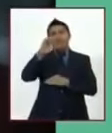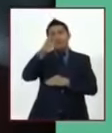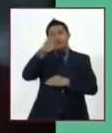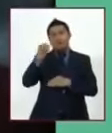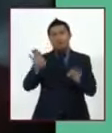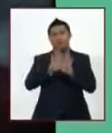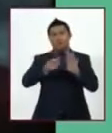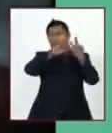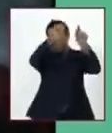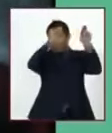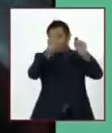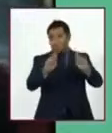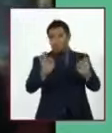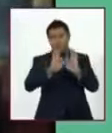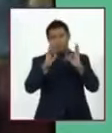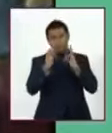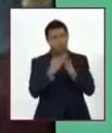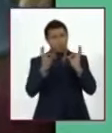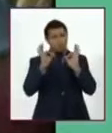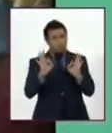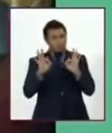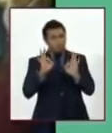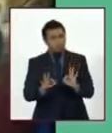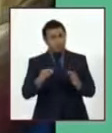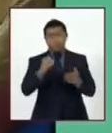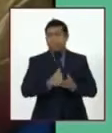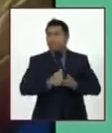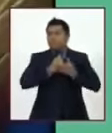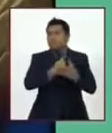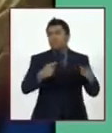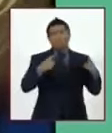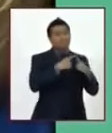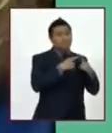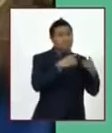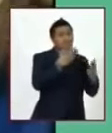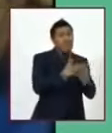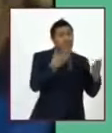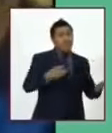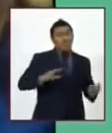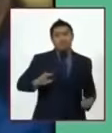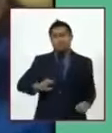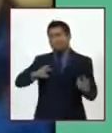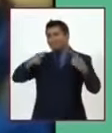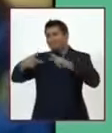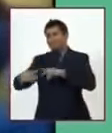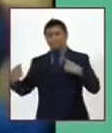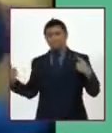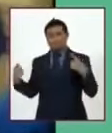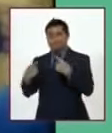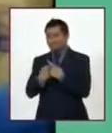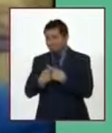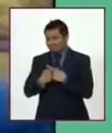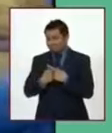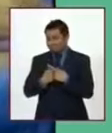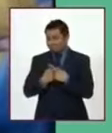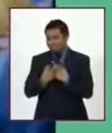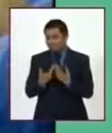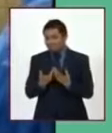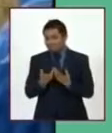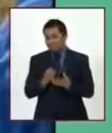en favor de la difusión de la Iglesia, ahora vamos a tener una posición contraria, que es una vuelta a la crítica sobre